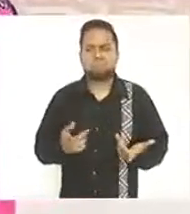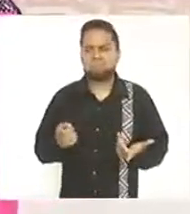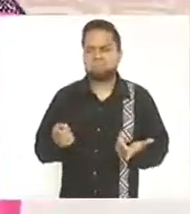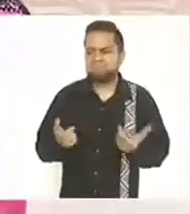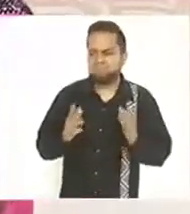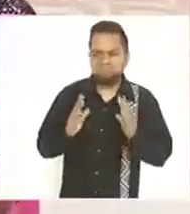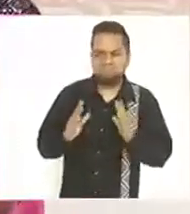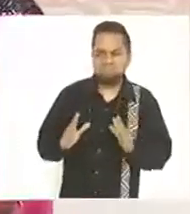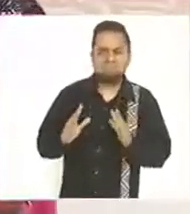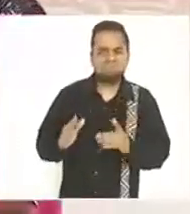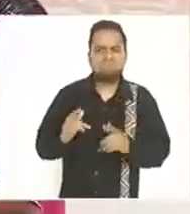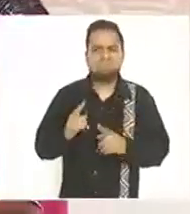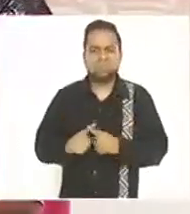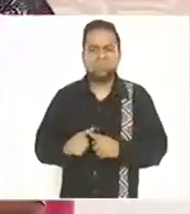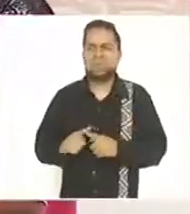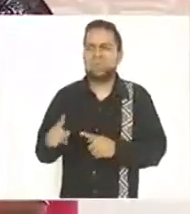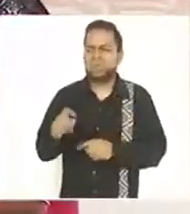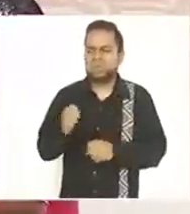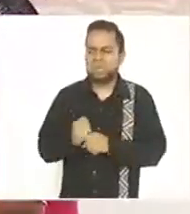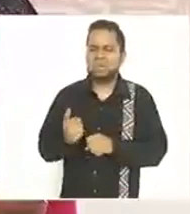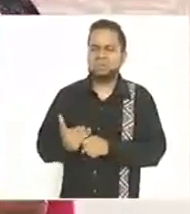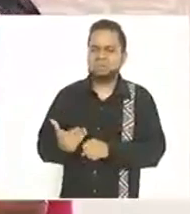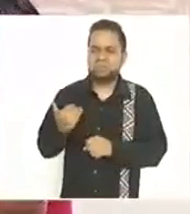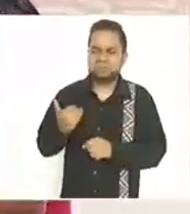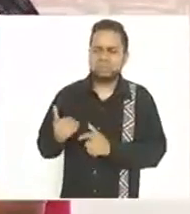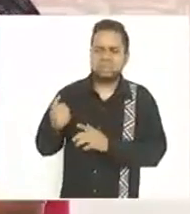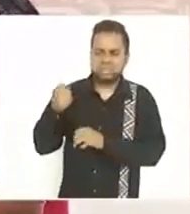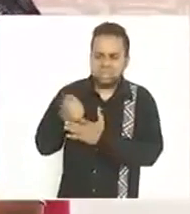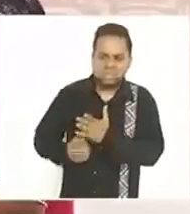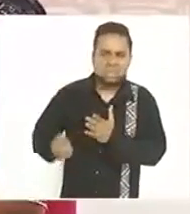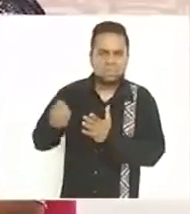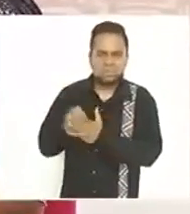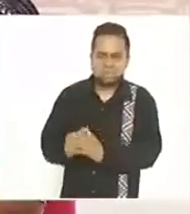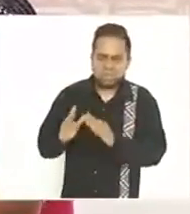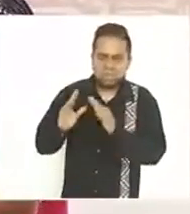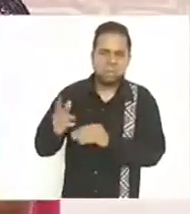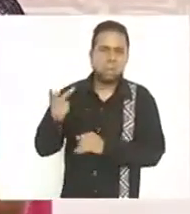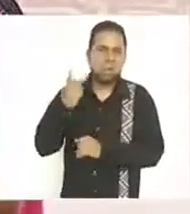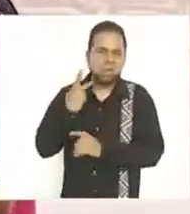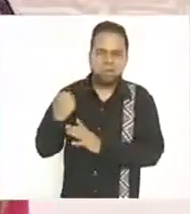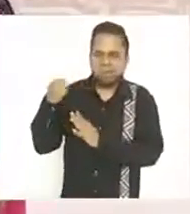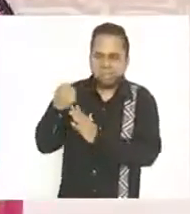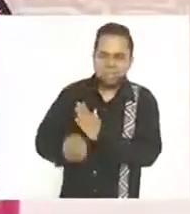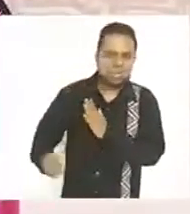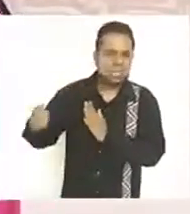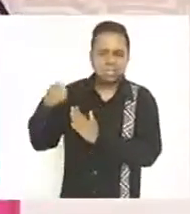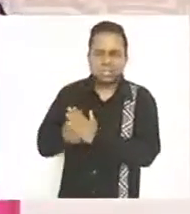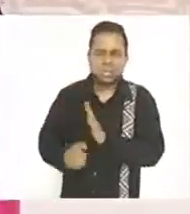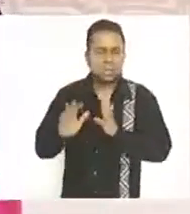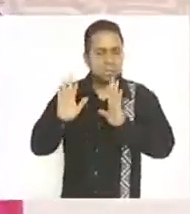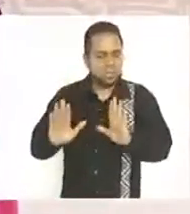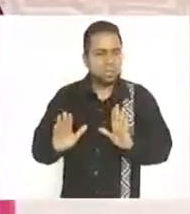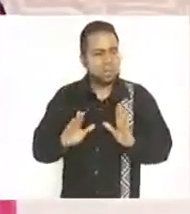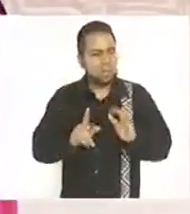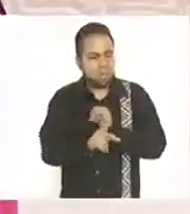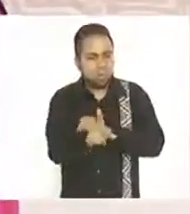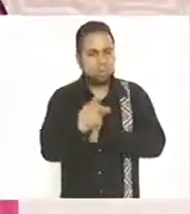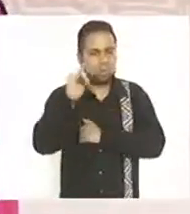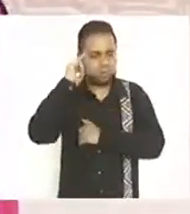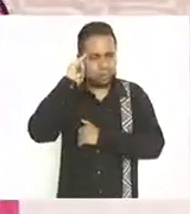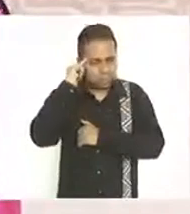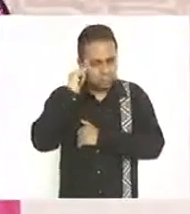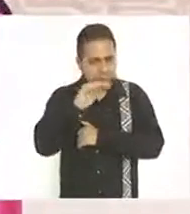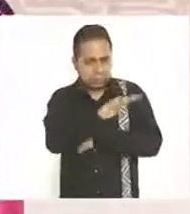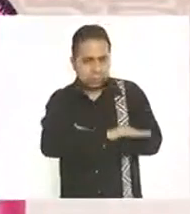castellanización que el siglo pasado se promovieron como política indigenista, los pueblos originarios